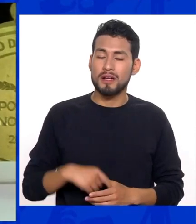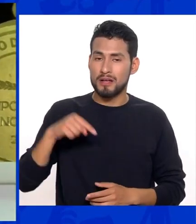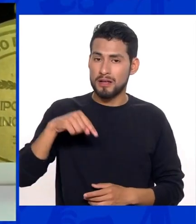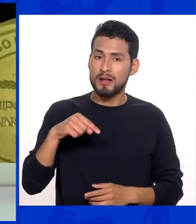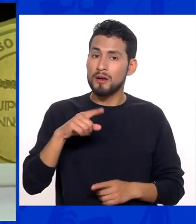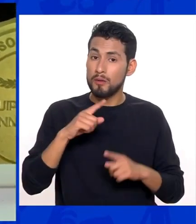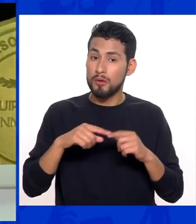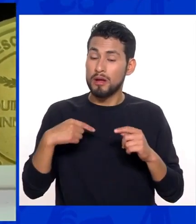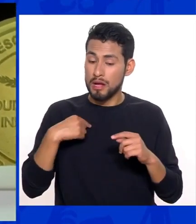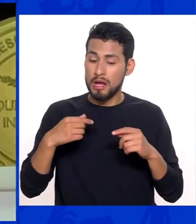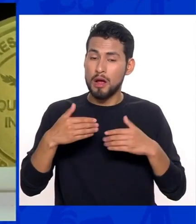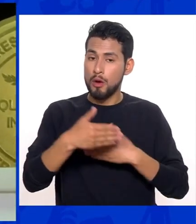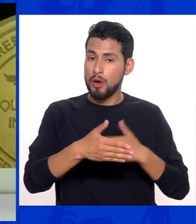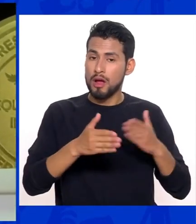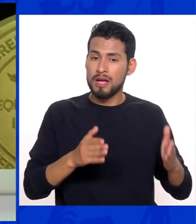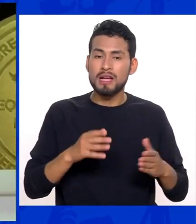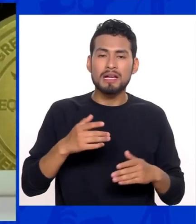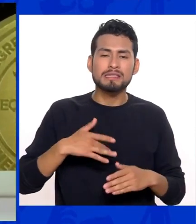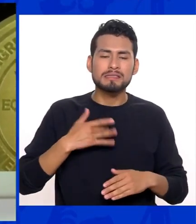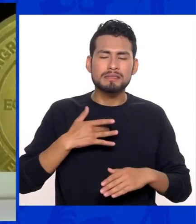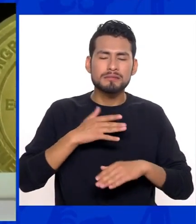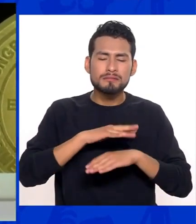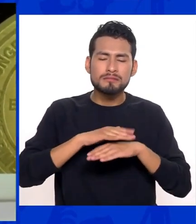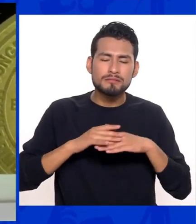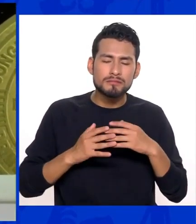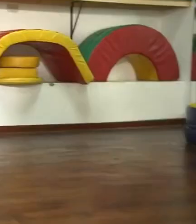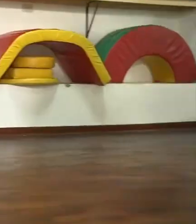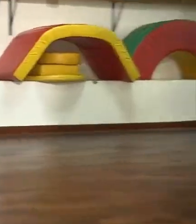hemos hecho una sala sensorial.